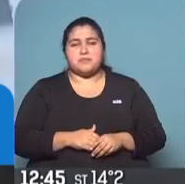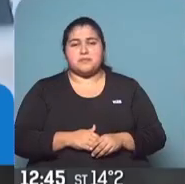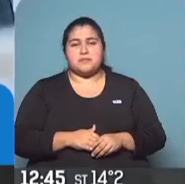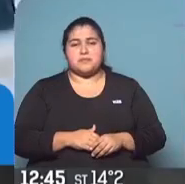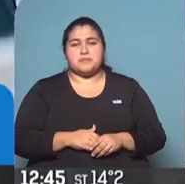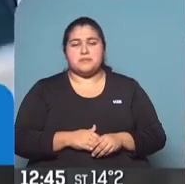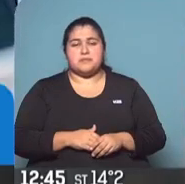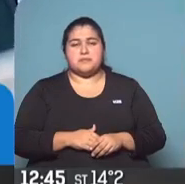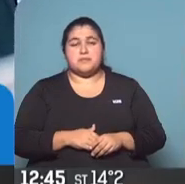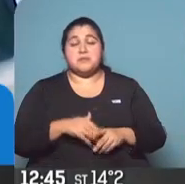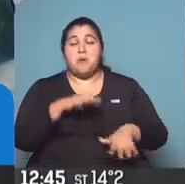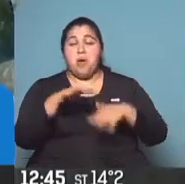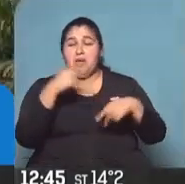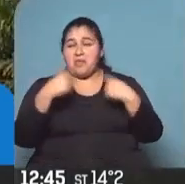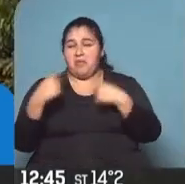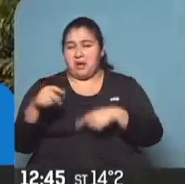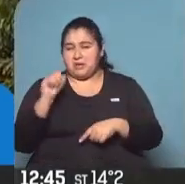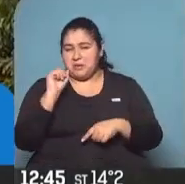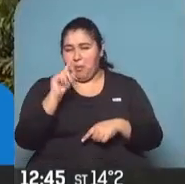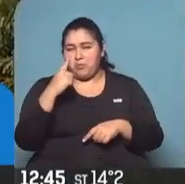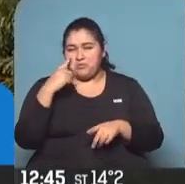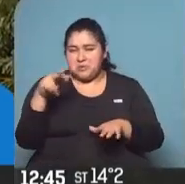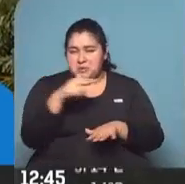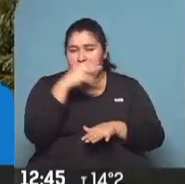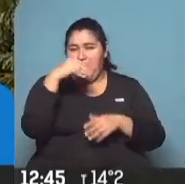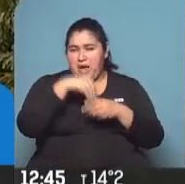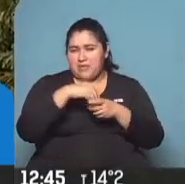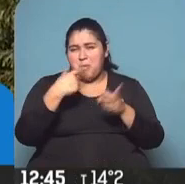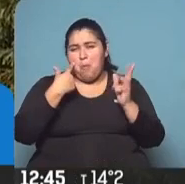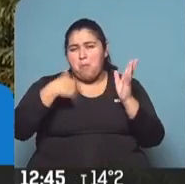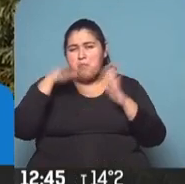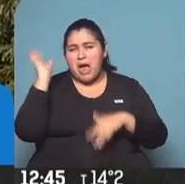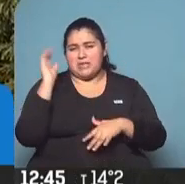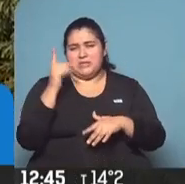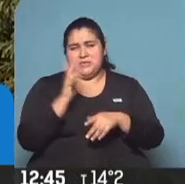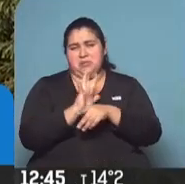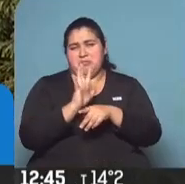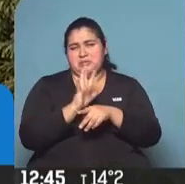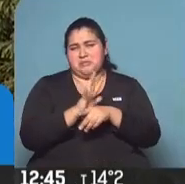por estas acciones de condecoraciones